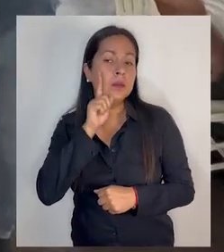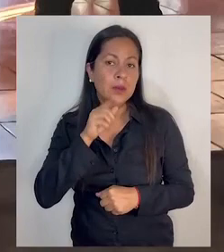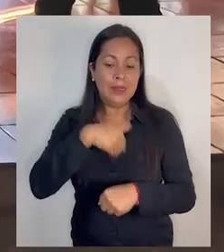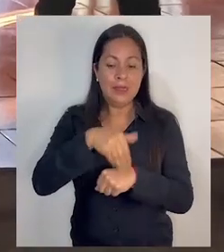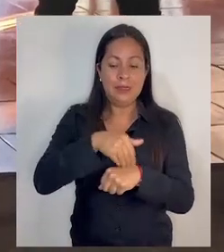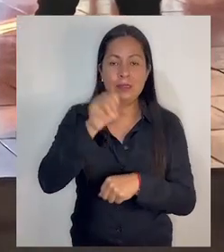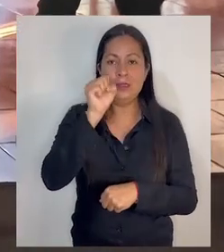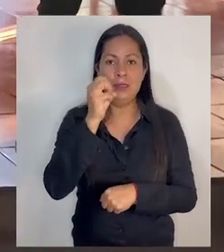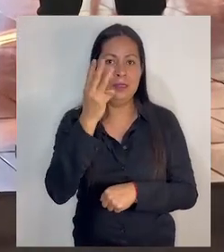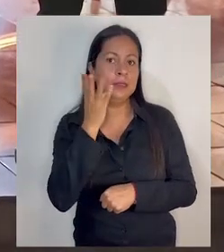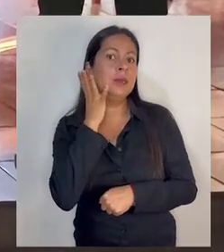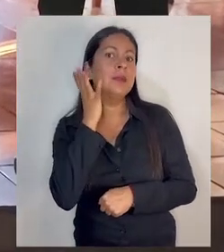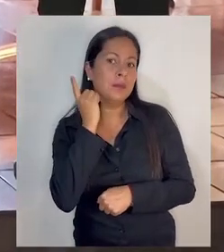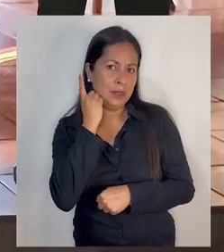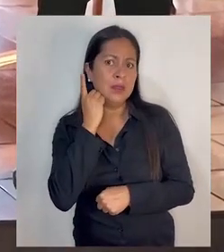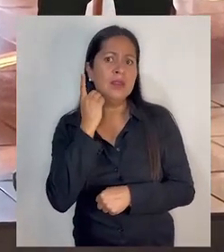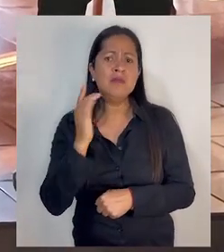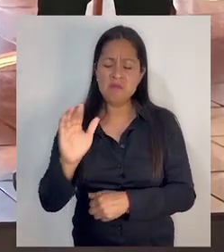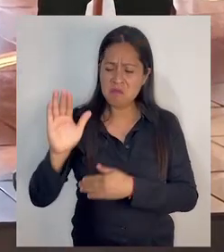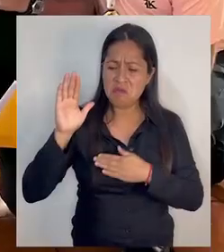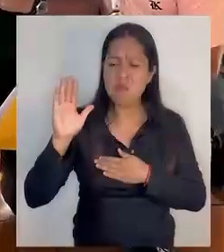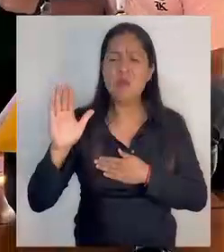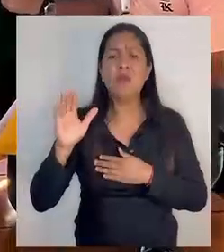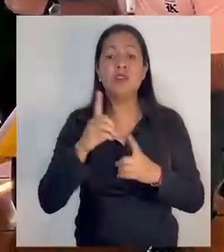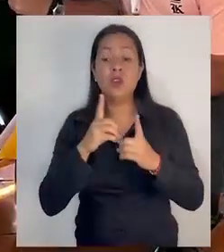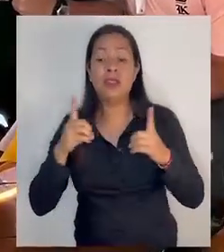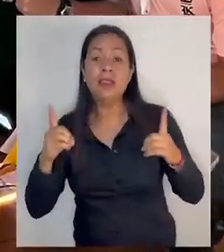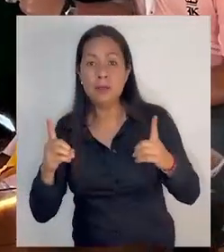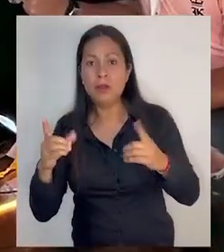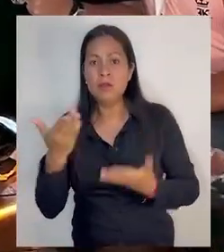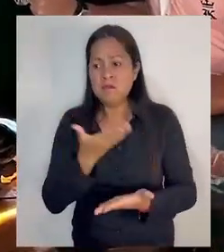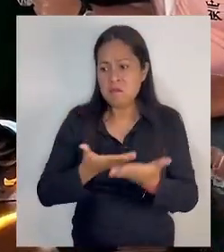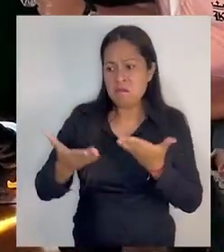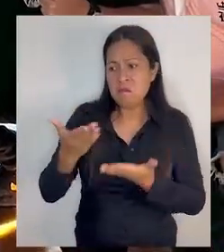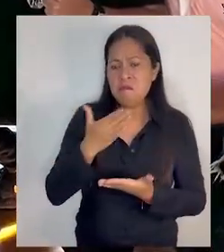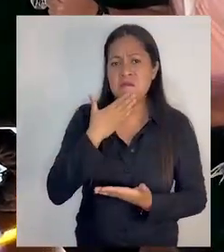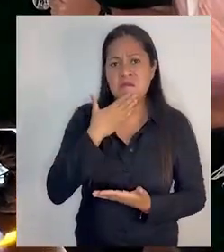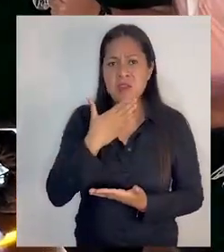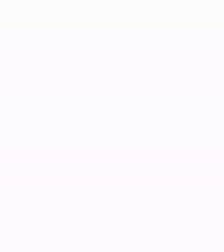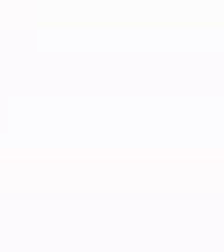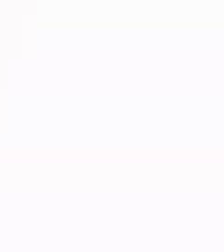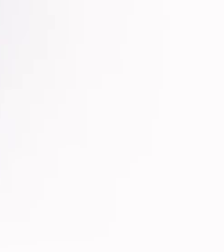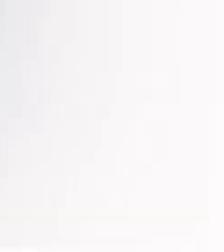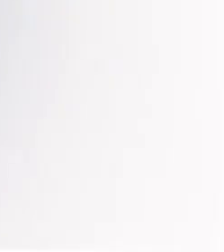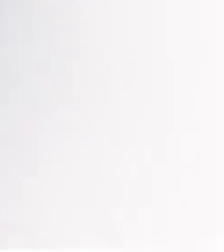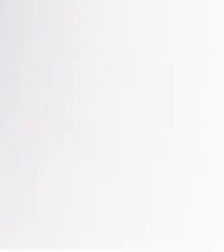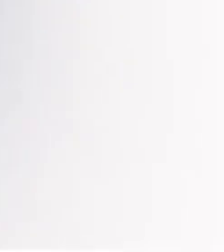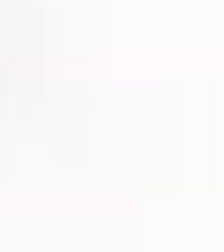63ª legislatura refrendan su compromiso con el deporte y la sana convivencia social.